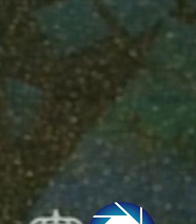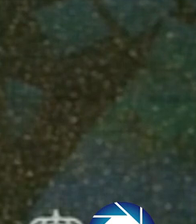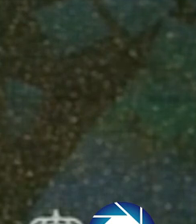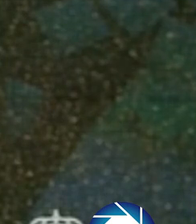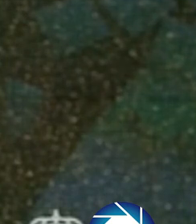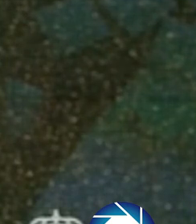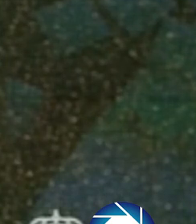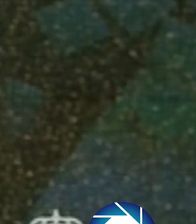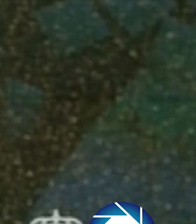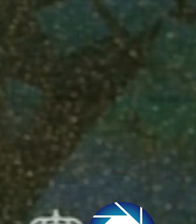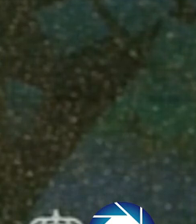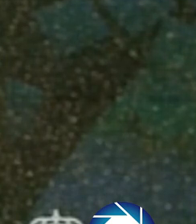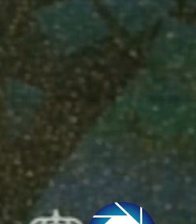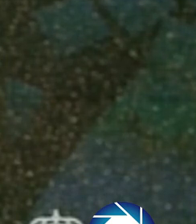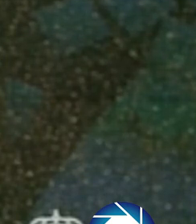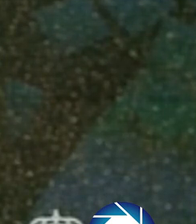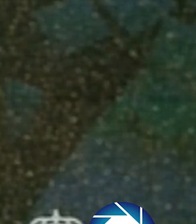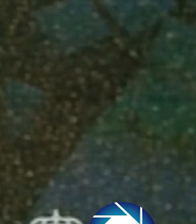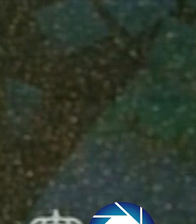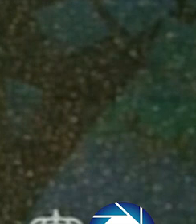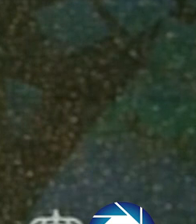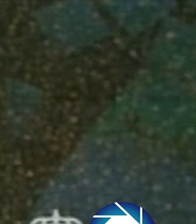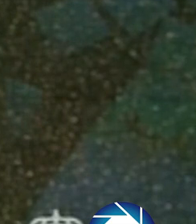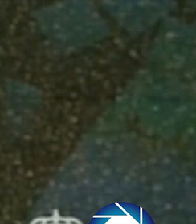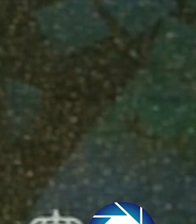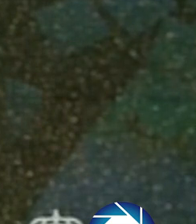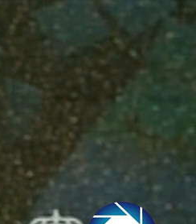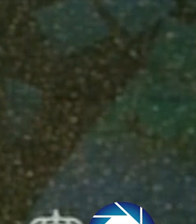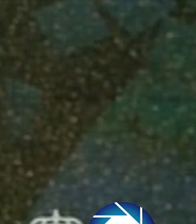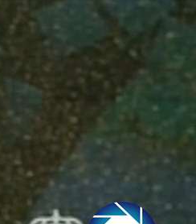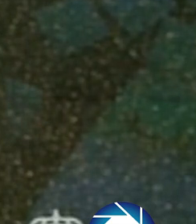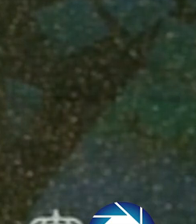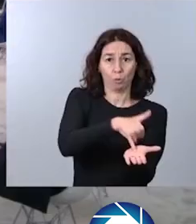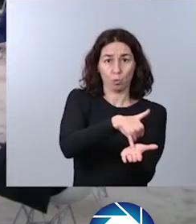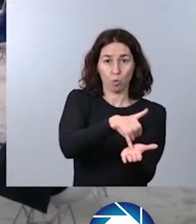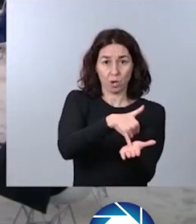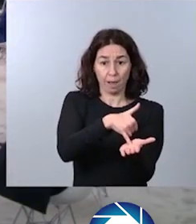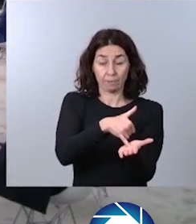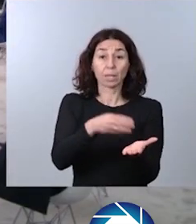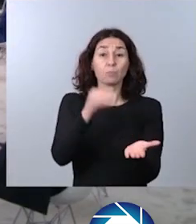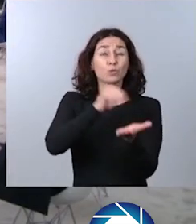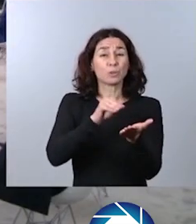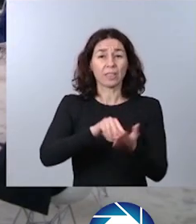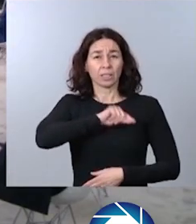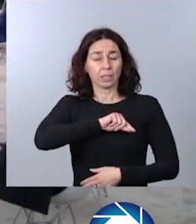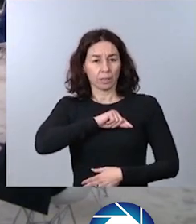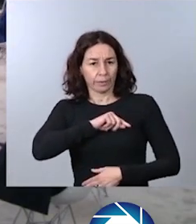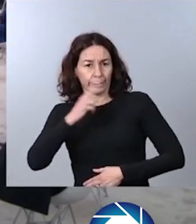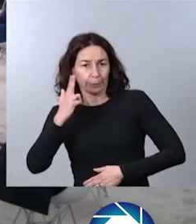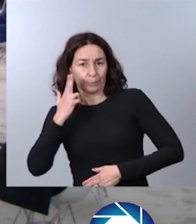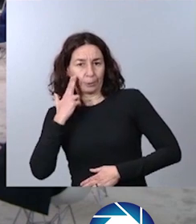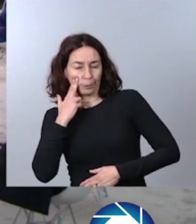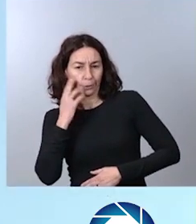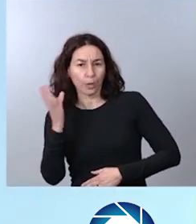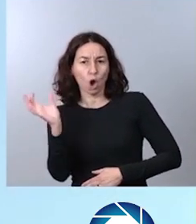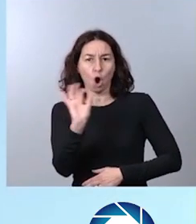psoe no sabes decir lo que vienen a contarnos la familia royuela que es quien realiza todas estas denuncias si está en particular de la que estábamos hablando